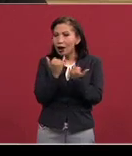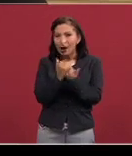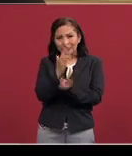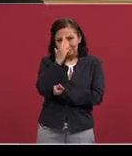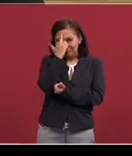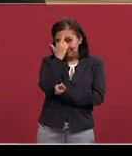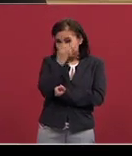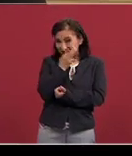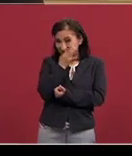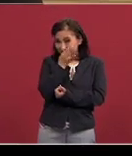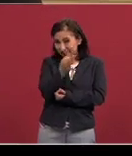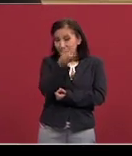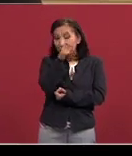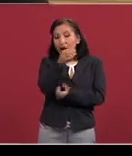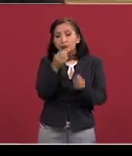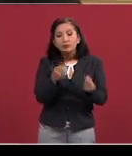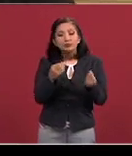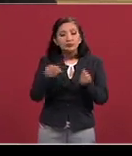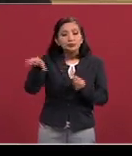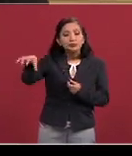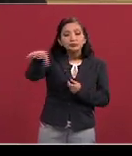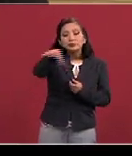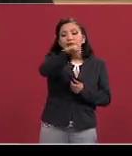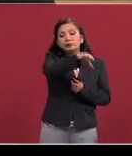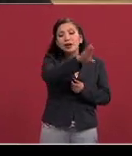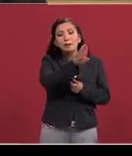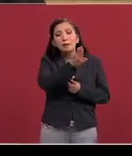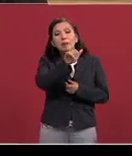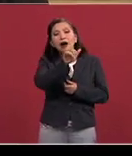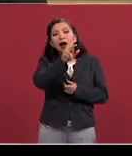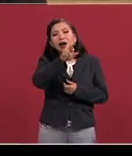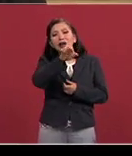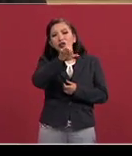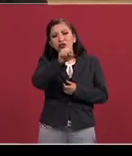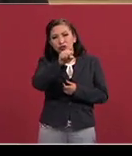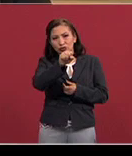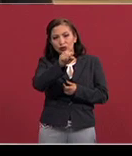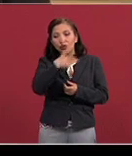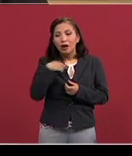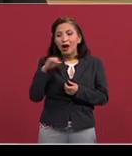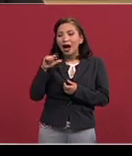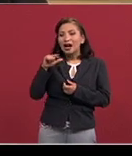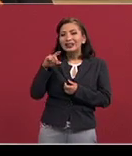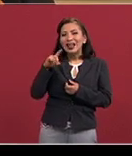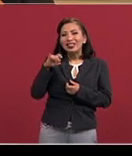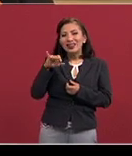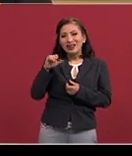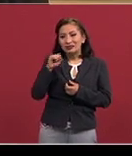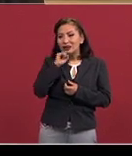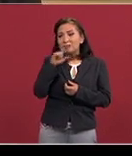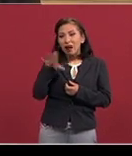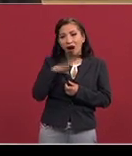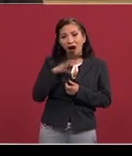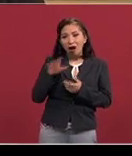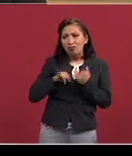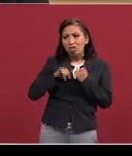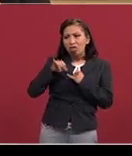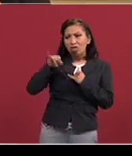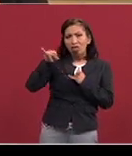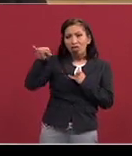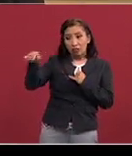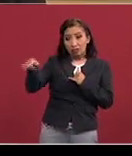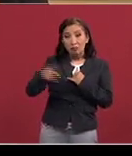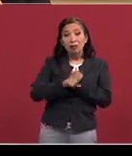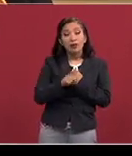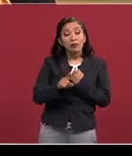Acuérdate que hay muchos barrios y alcaldías hoy que se encuentran alejadas, que